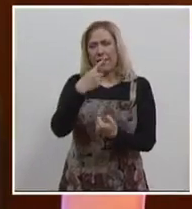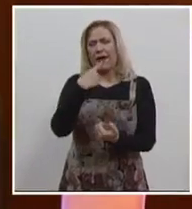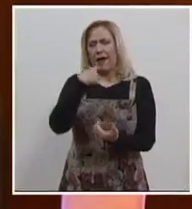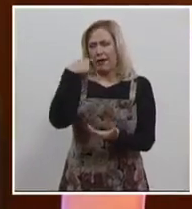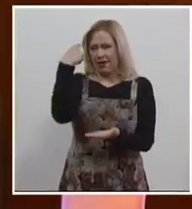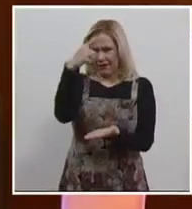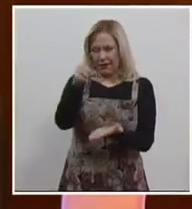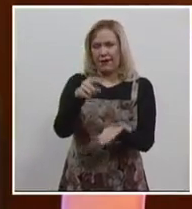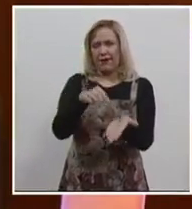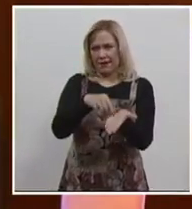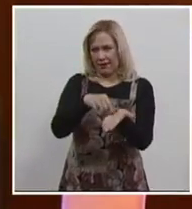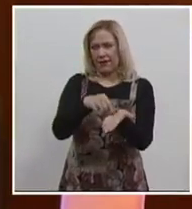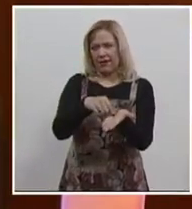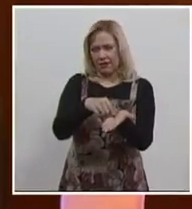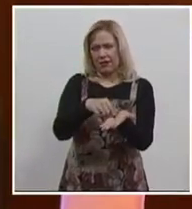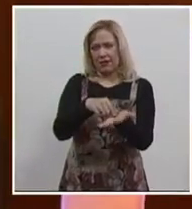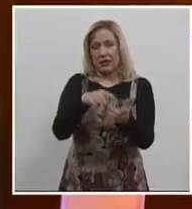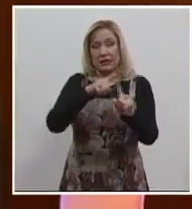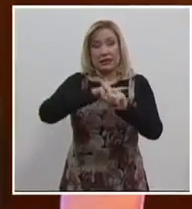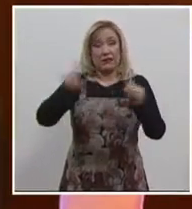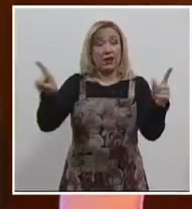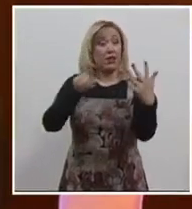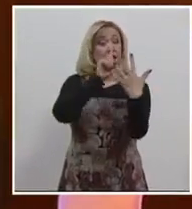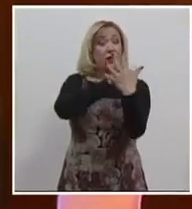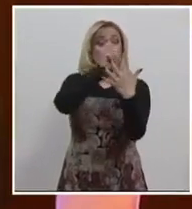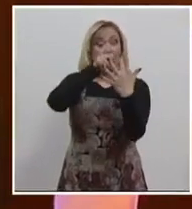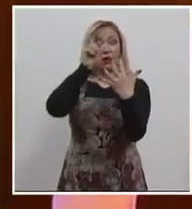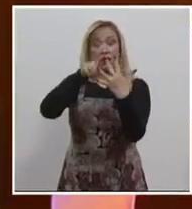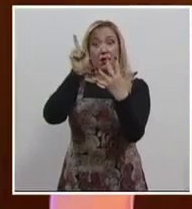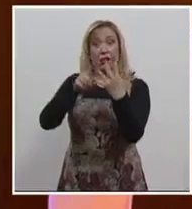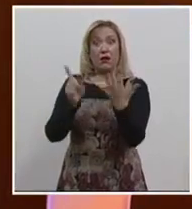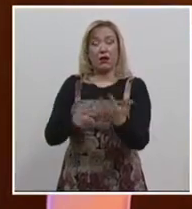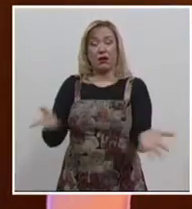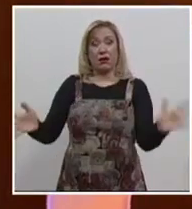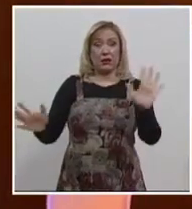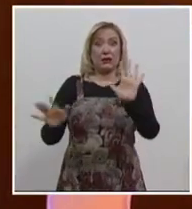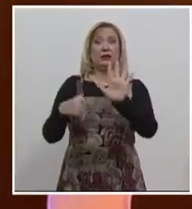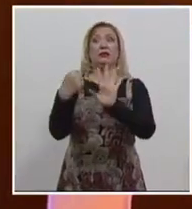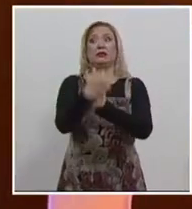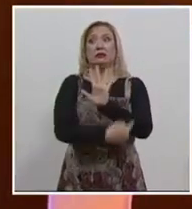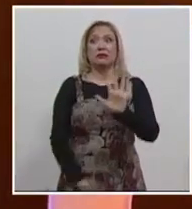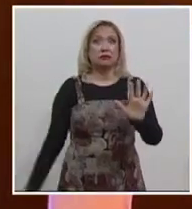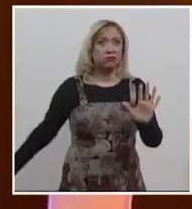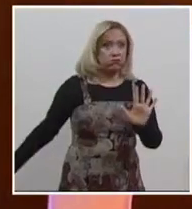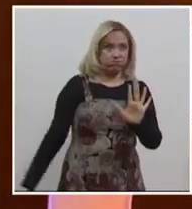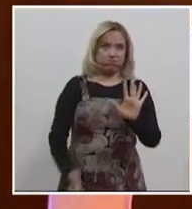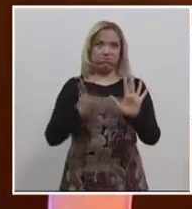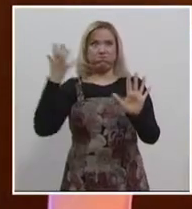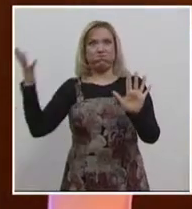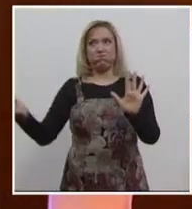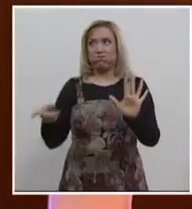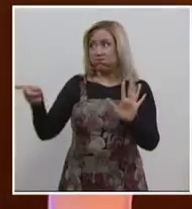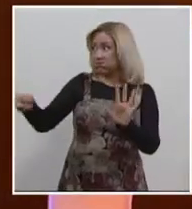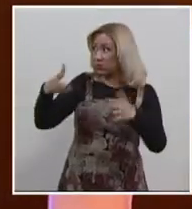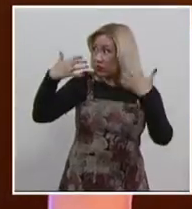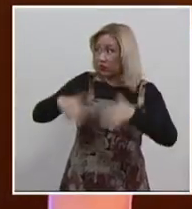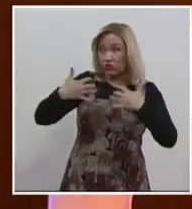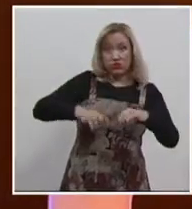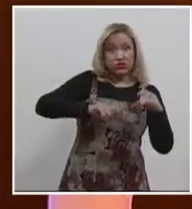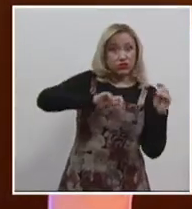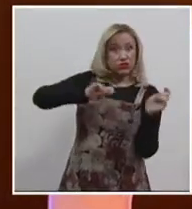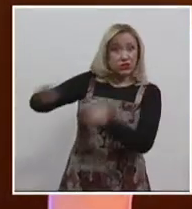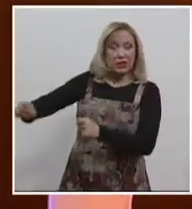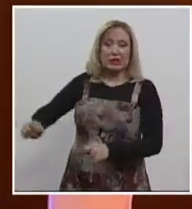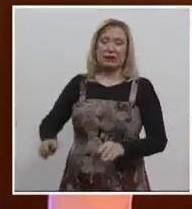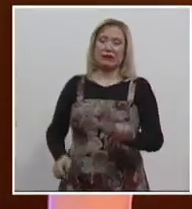a veces 5 aristas distintas, como que pensar en inteligencia artificial se te hace sumamente difícil. Y a